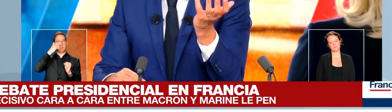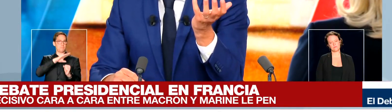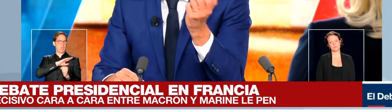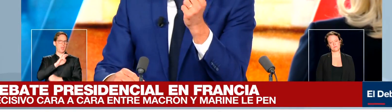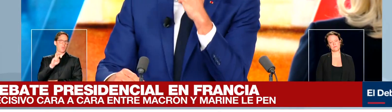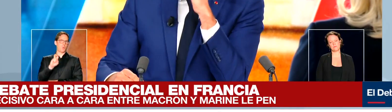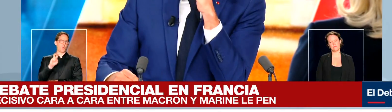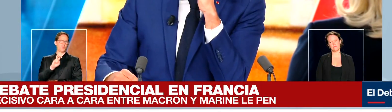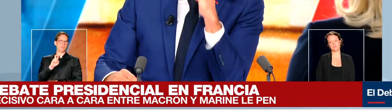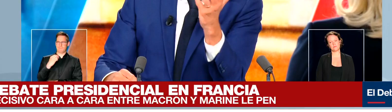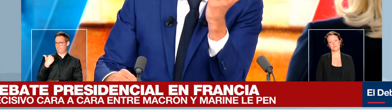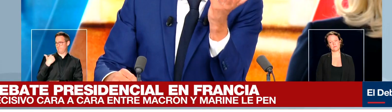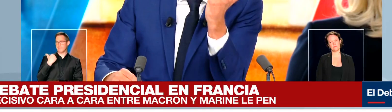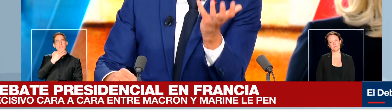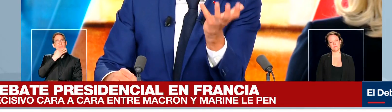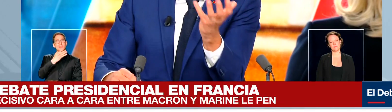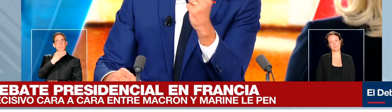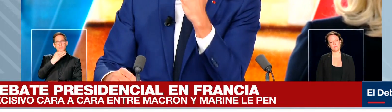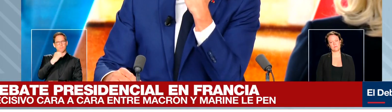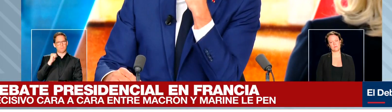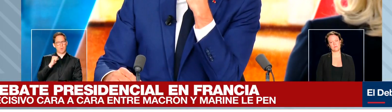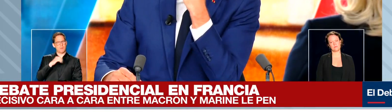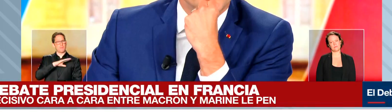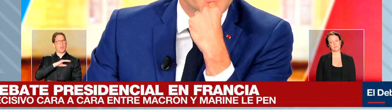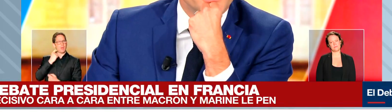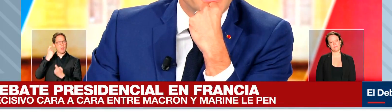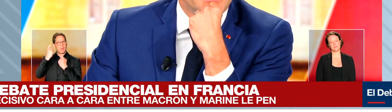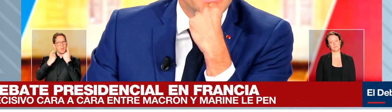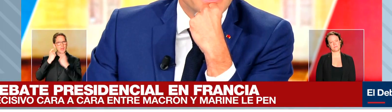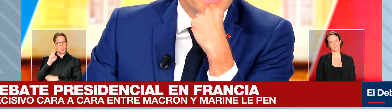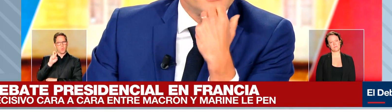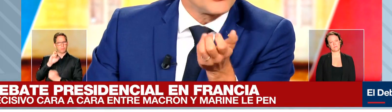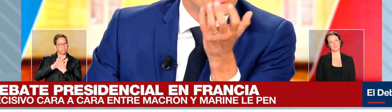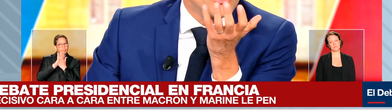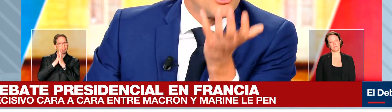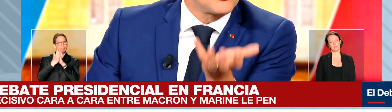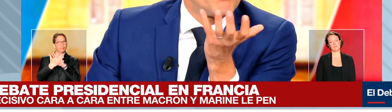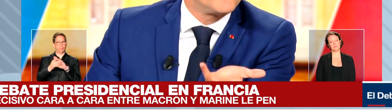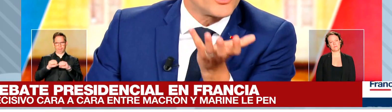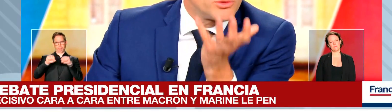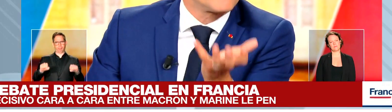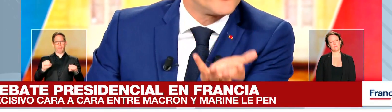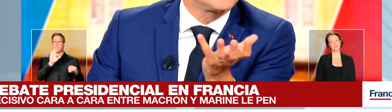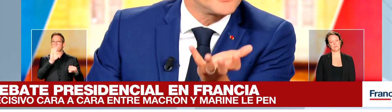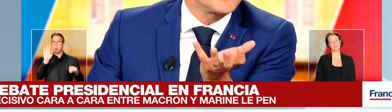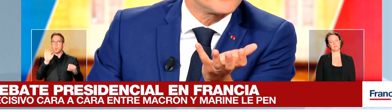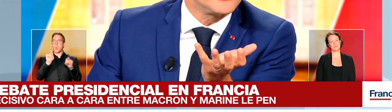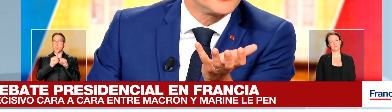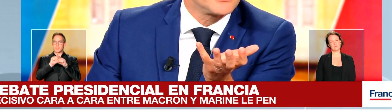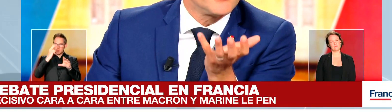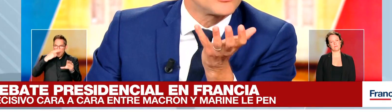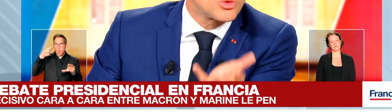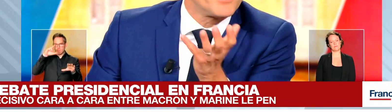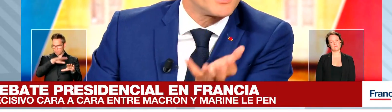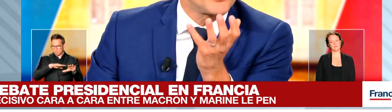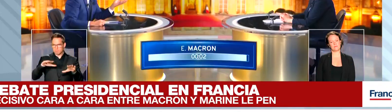la cuestión ecológica que usted evocaba y convertirse en una gran potencia ecológica en el siglo XXI, y eso significa también fortalecer